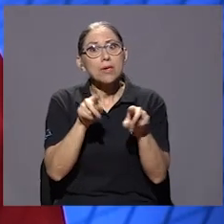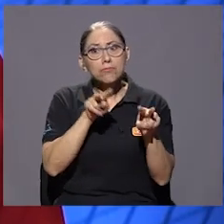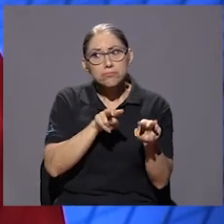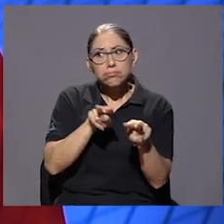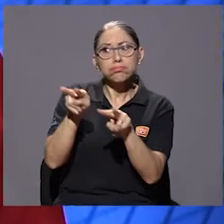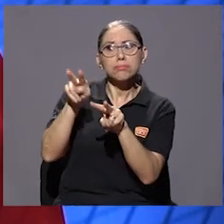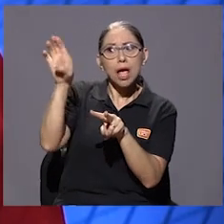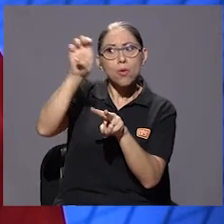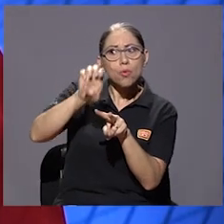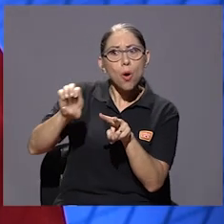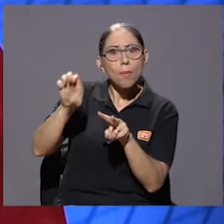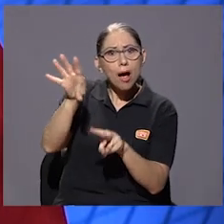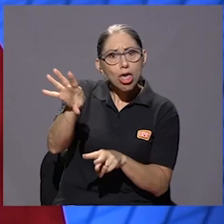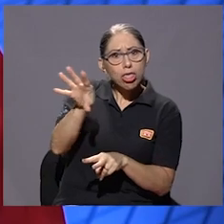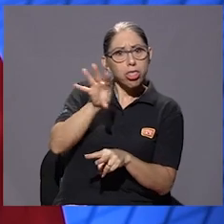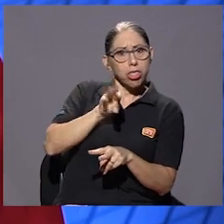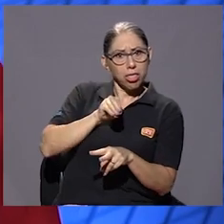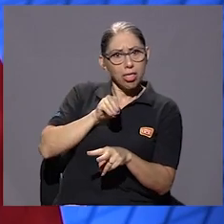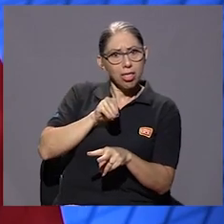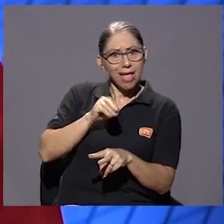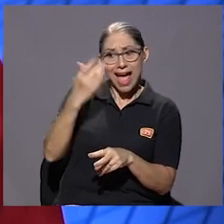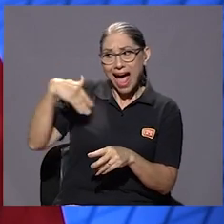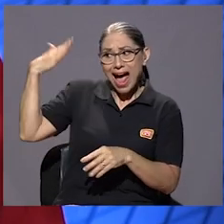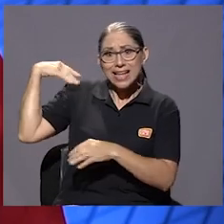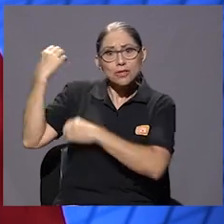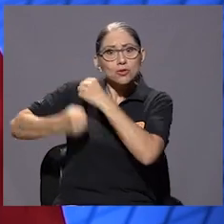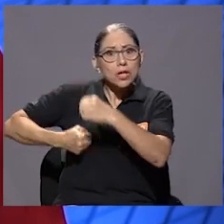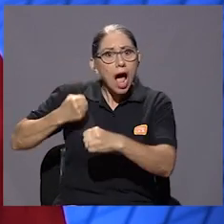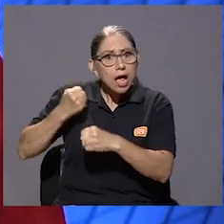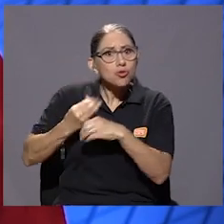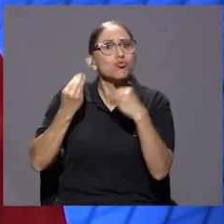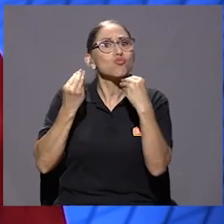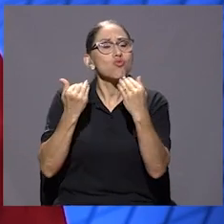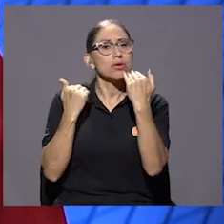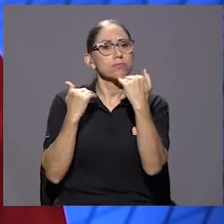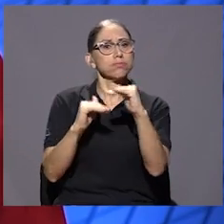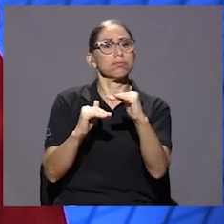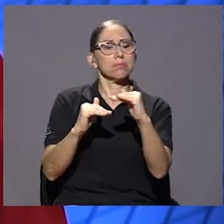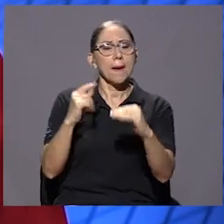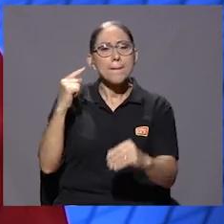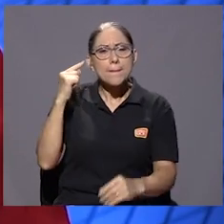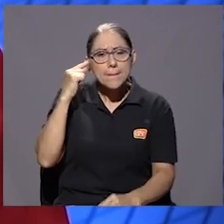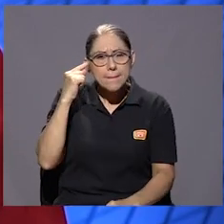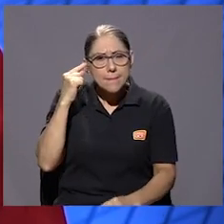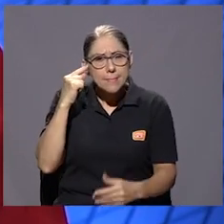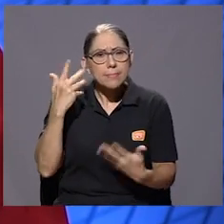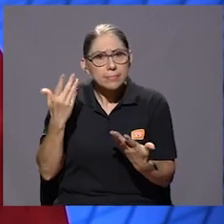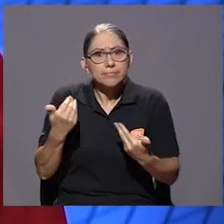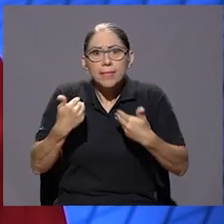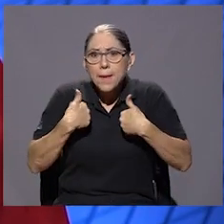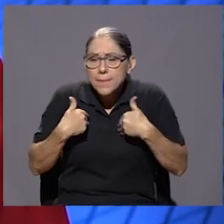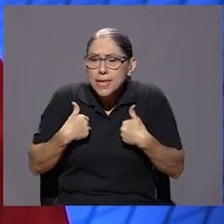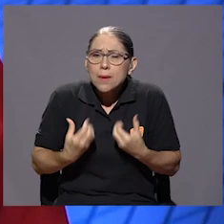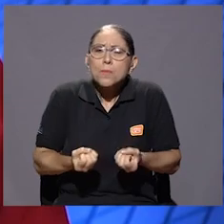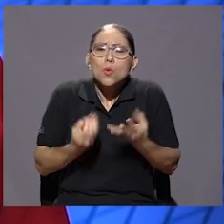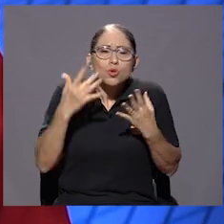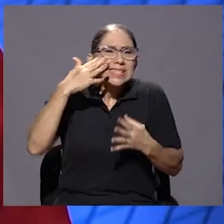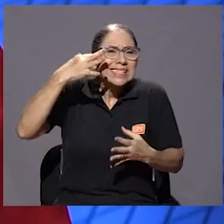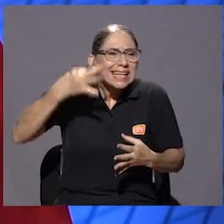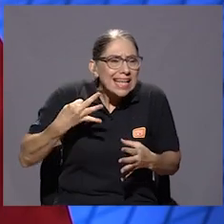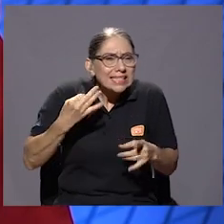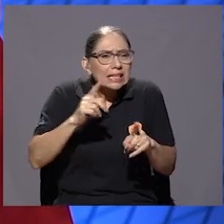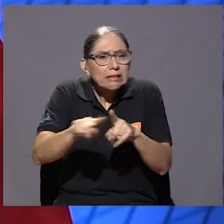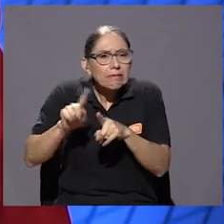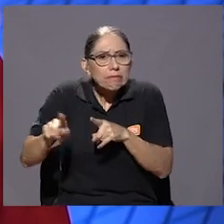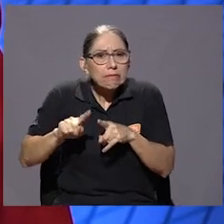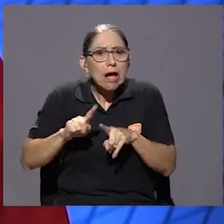Europa para lo limitado de la época y pensar en que habían y existían muchísimos tabúes que